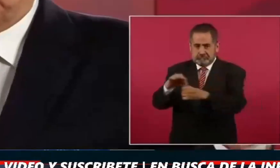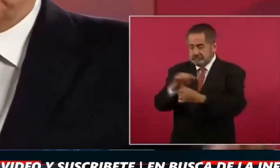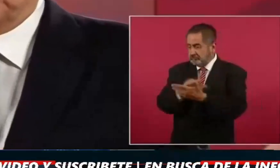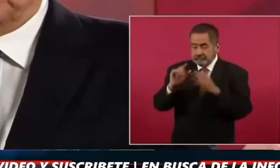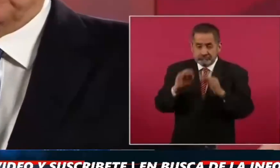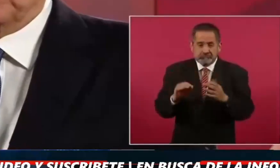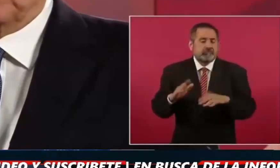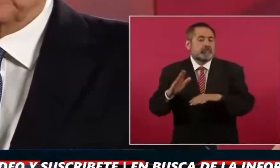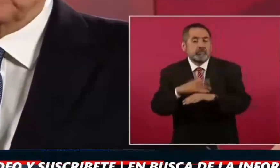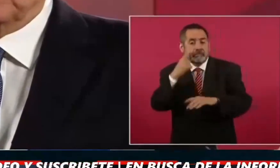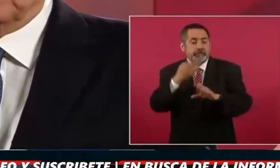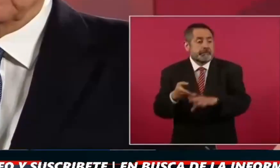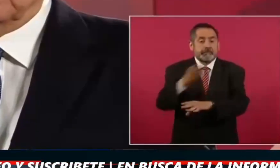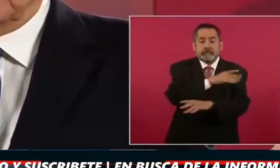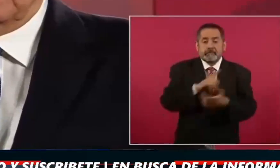Fox